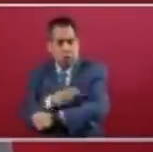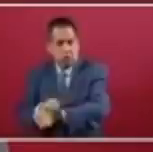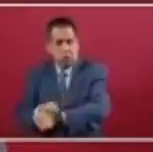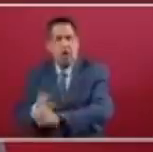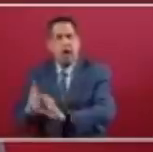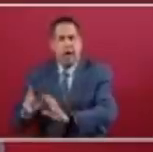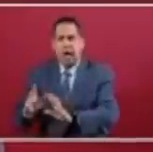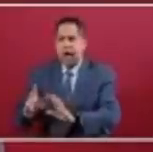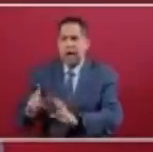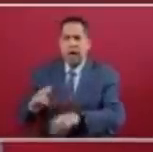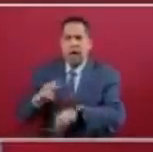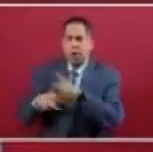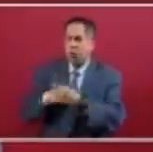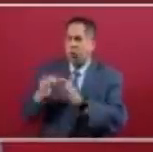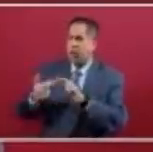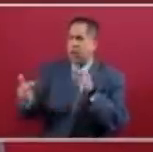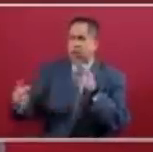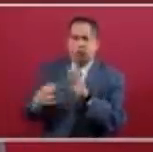a tener